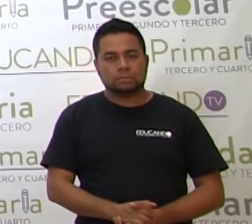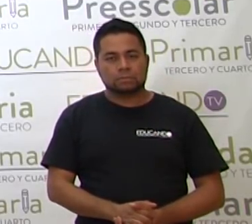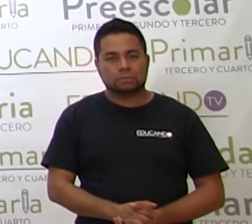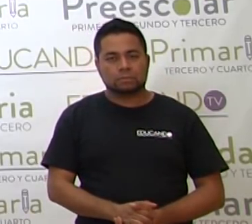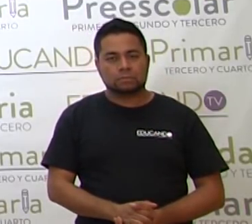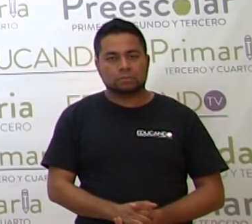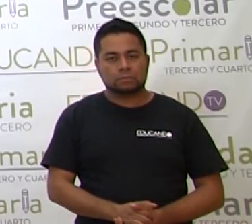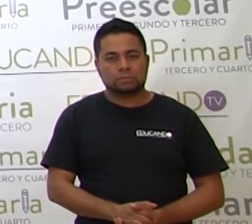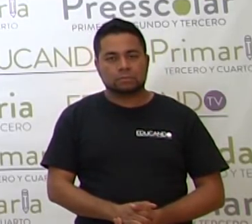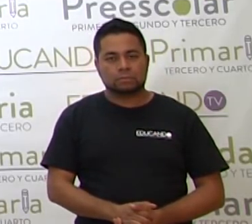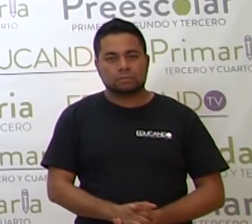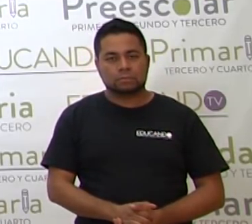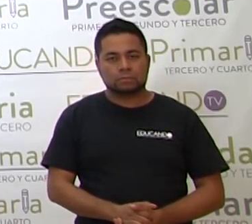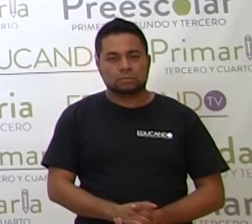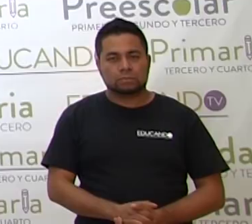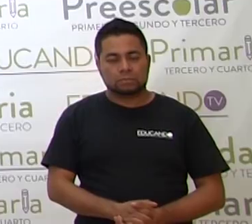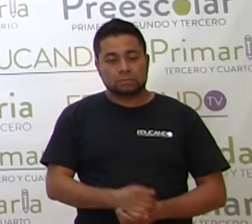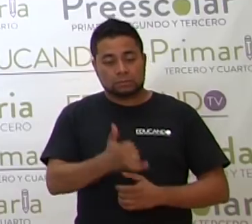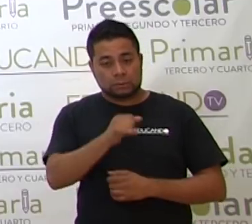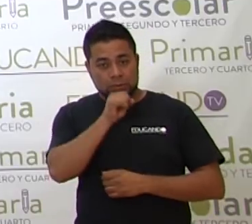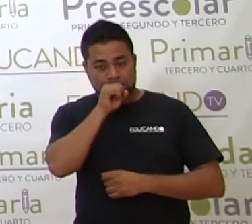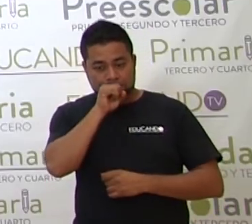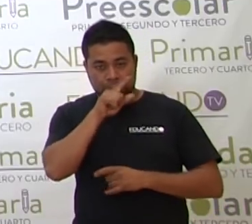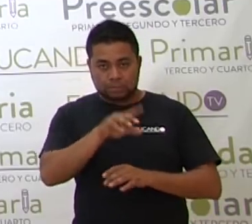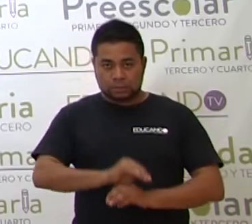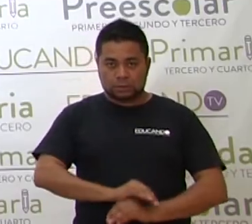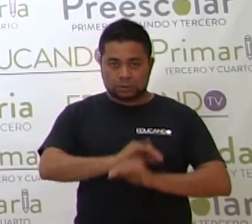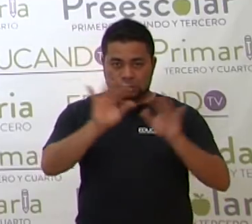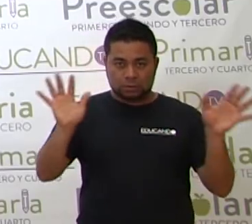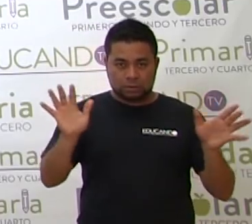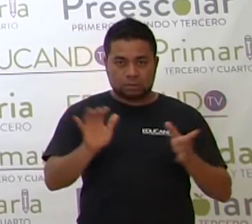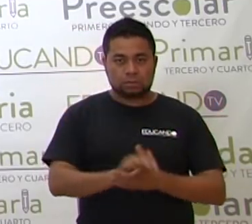y claridad.